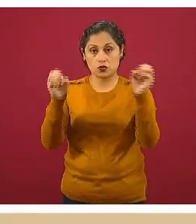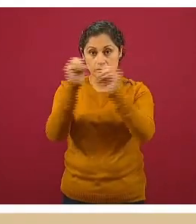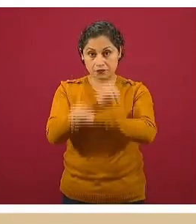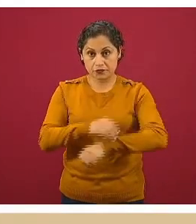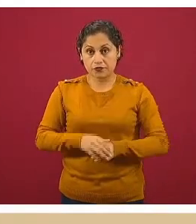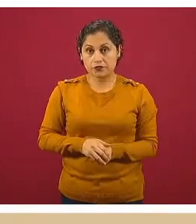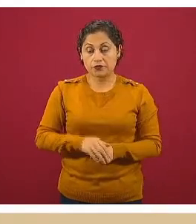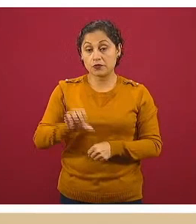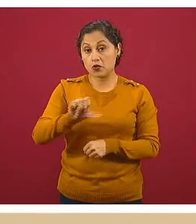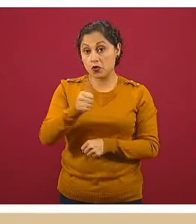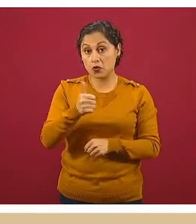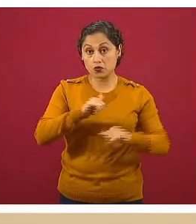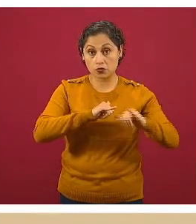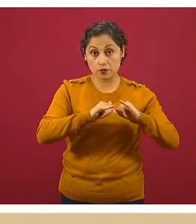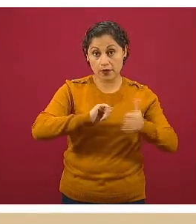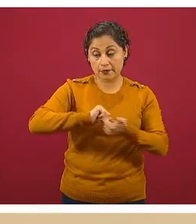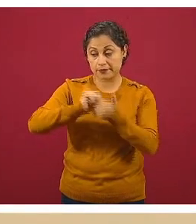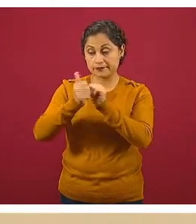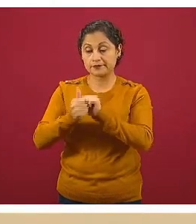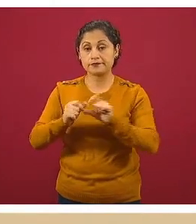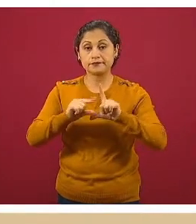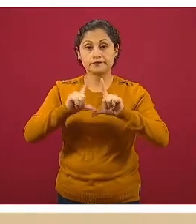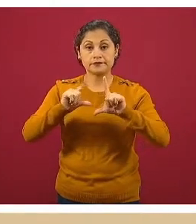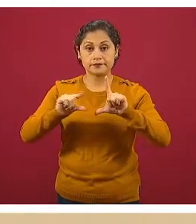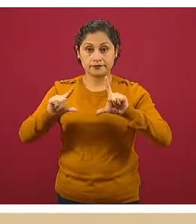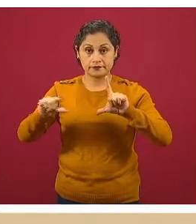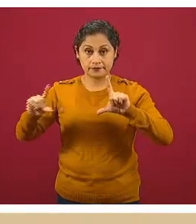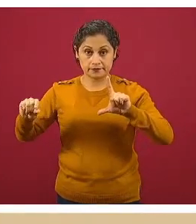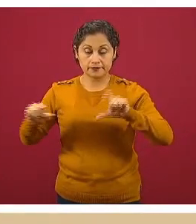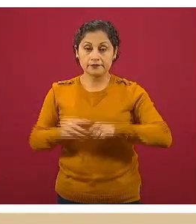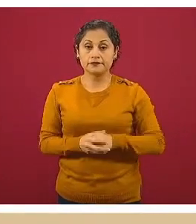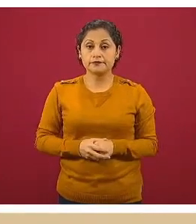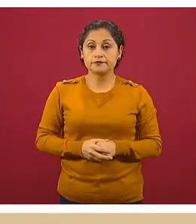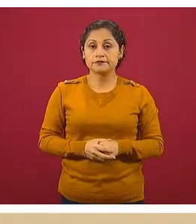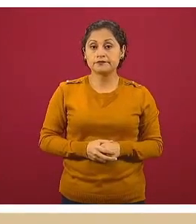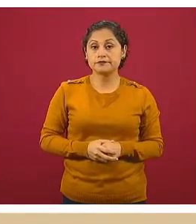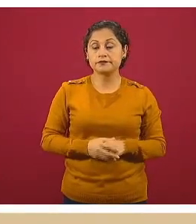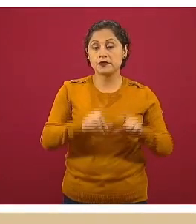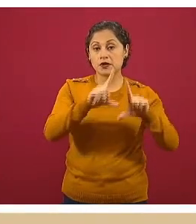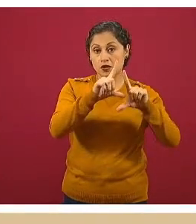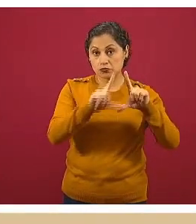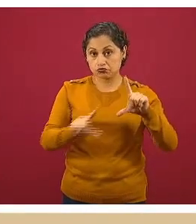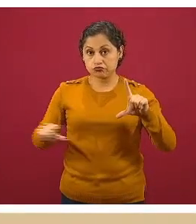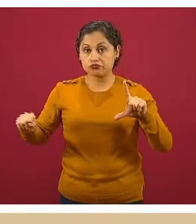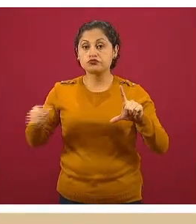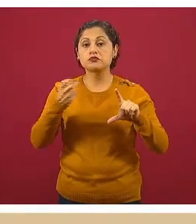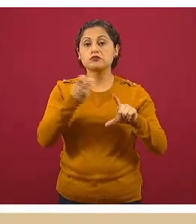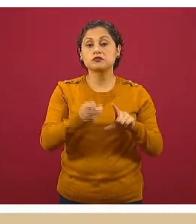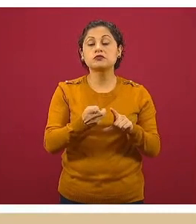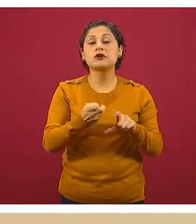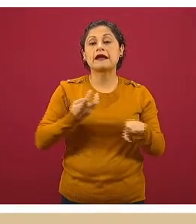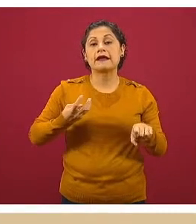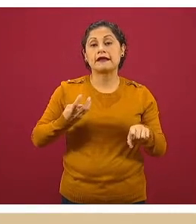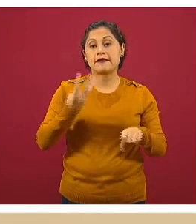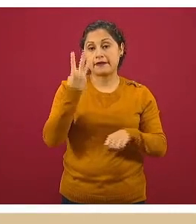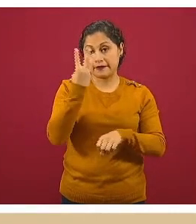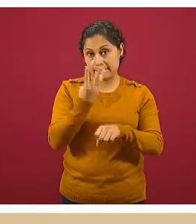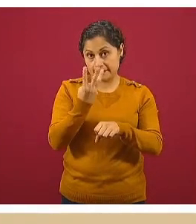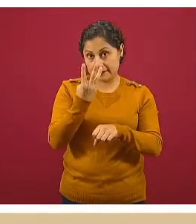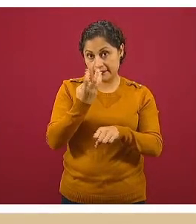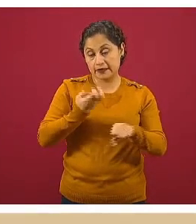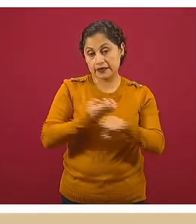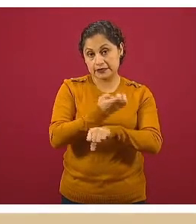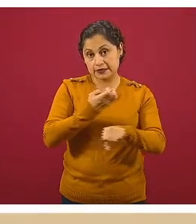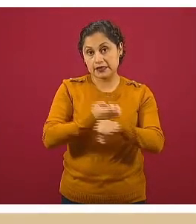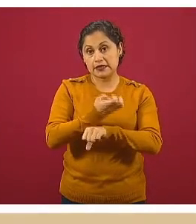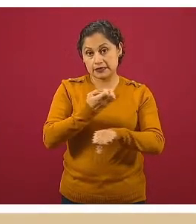vemos esta misma distribución, pero en orden descendente. Siguen siendo 3 las entidades federativas que han superado